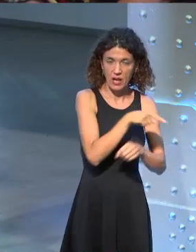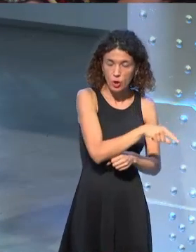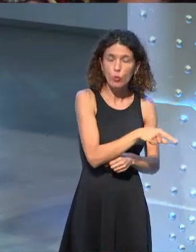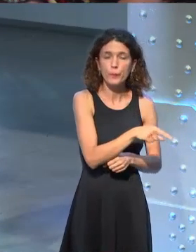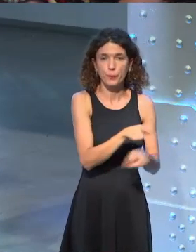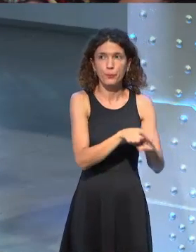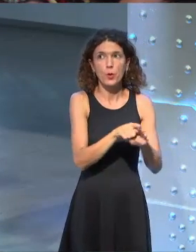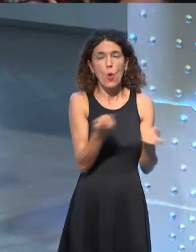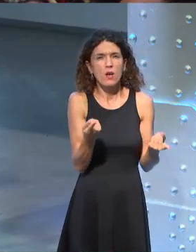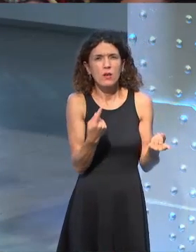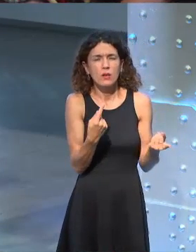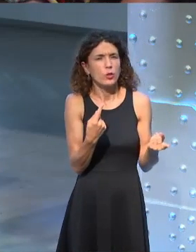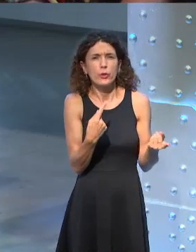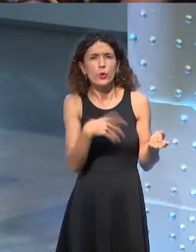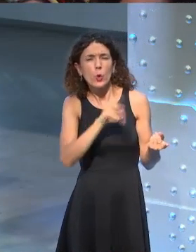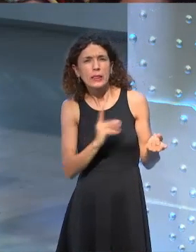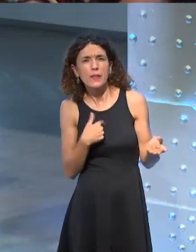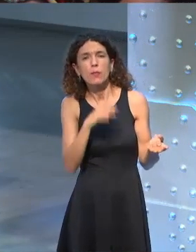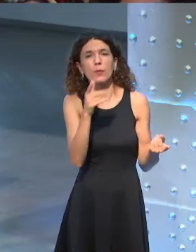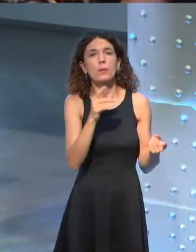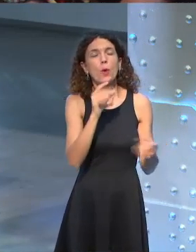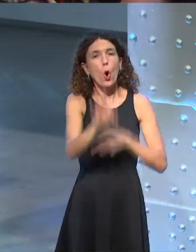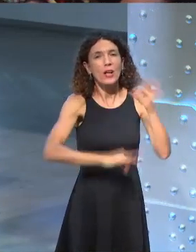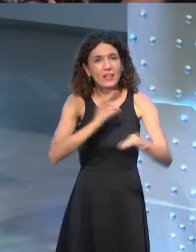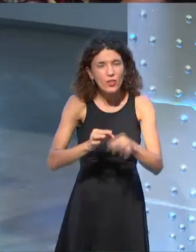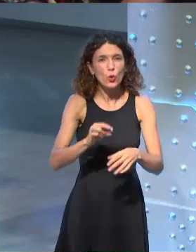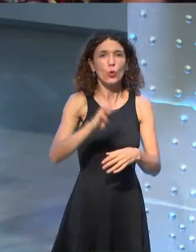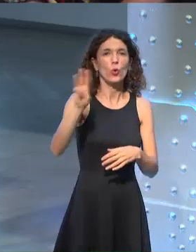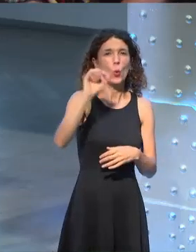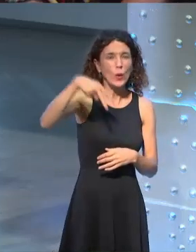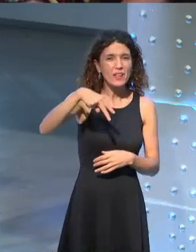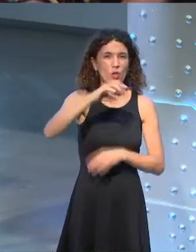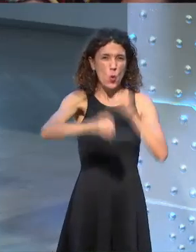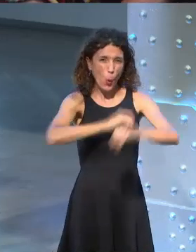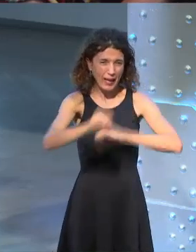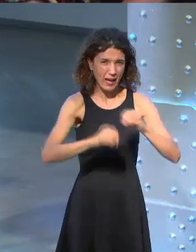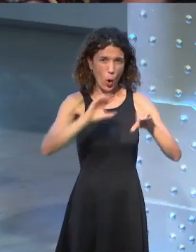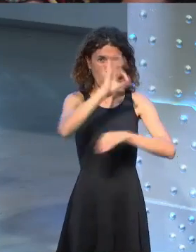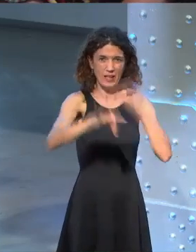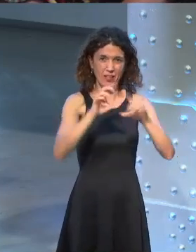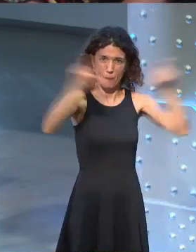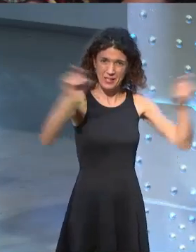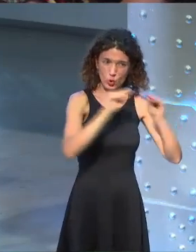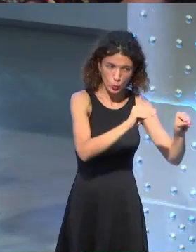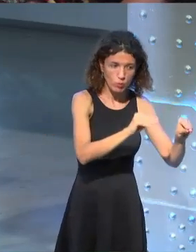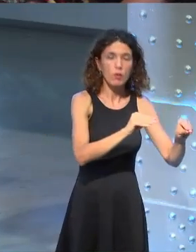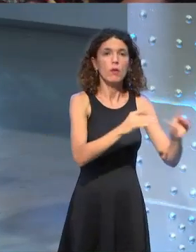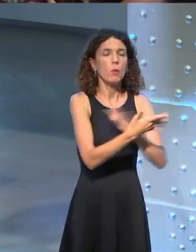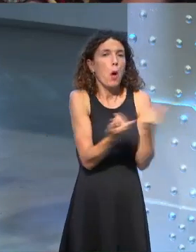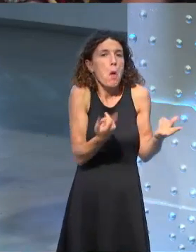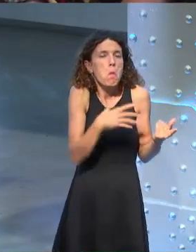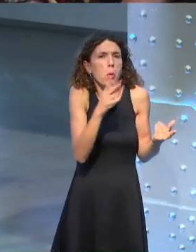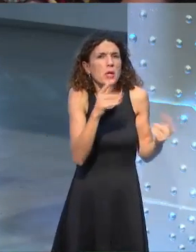Directamente, yo no entendía, resulta que hay una organización, Women in Nuclear, que yo no entendía su razón de